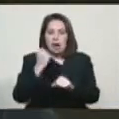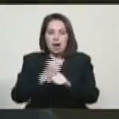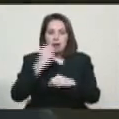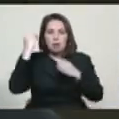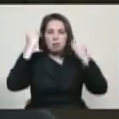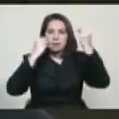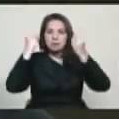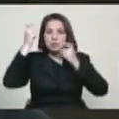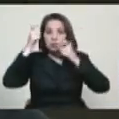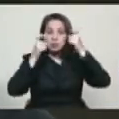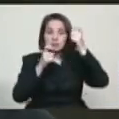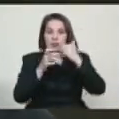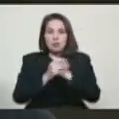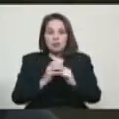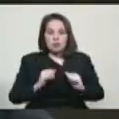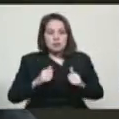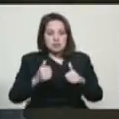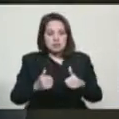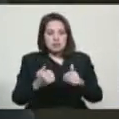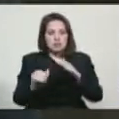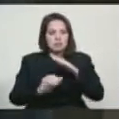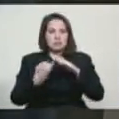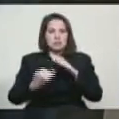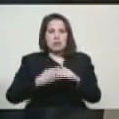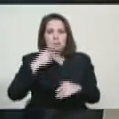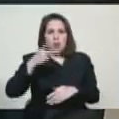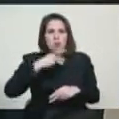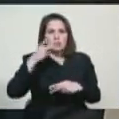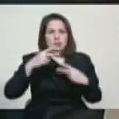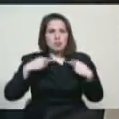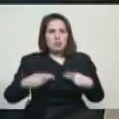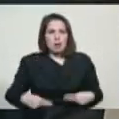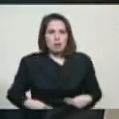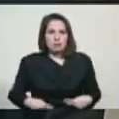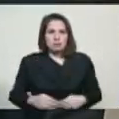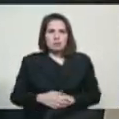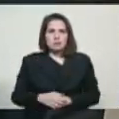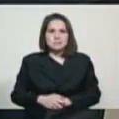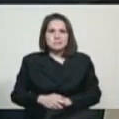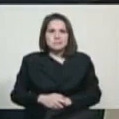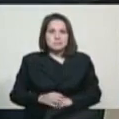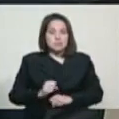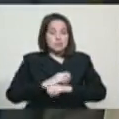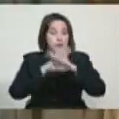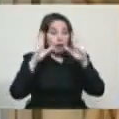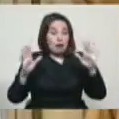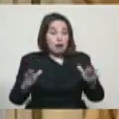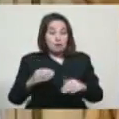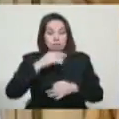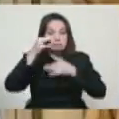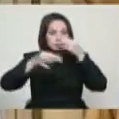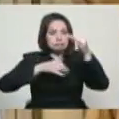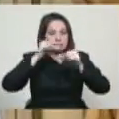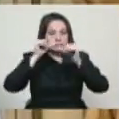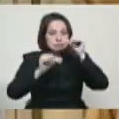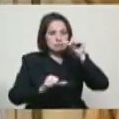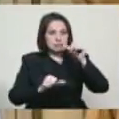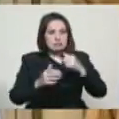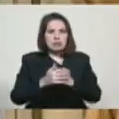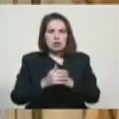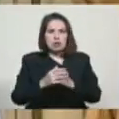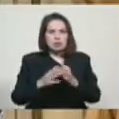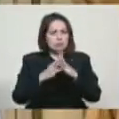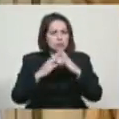iniciativa institucional, política, humana, que tenga un gran calado, que tenga todo el